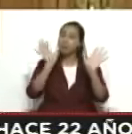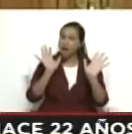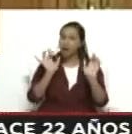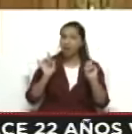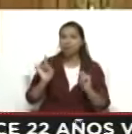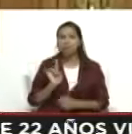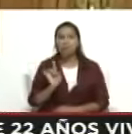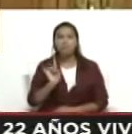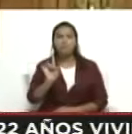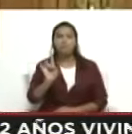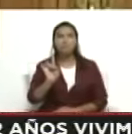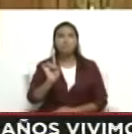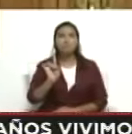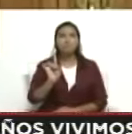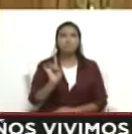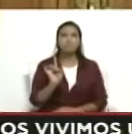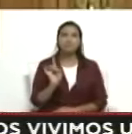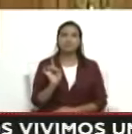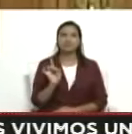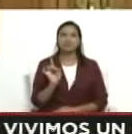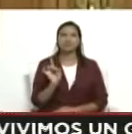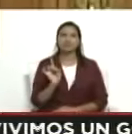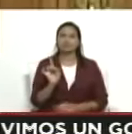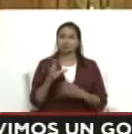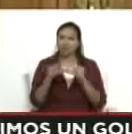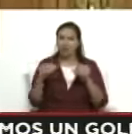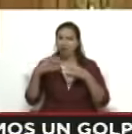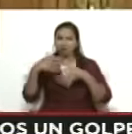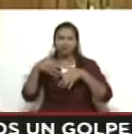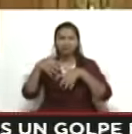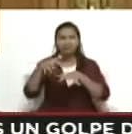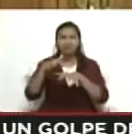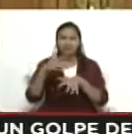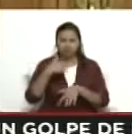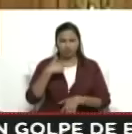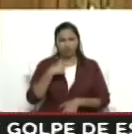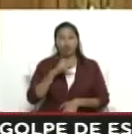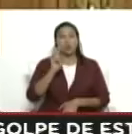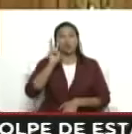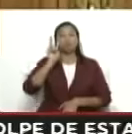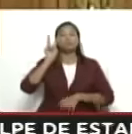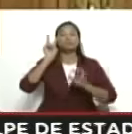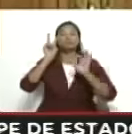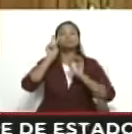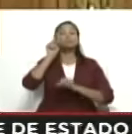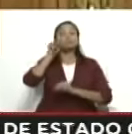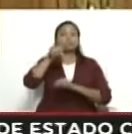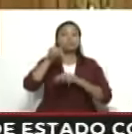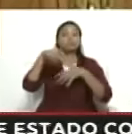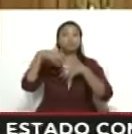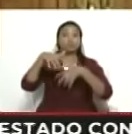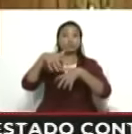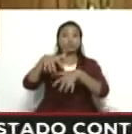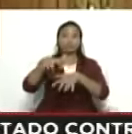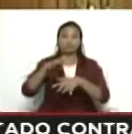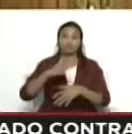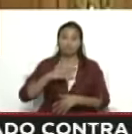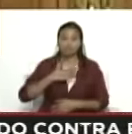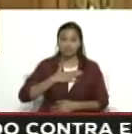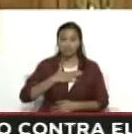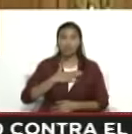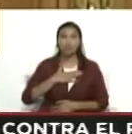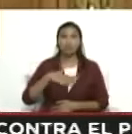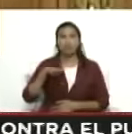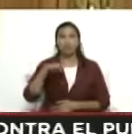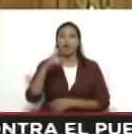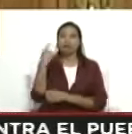y yo esas manifestaciones todas yo procuraba verlas desde arriba. Yo me iba en un